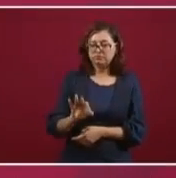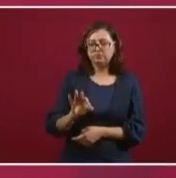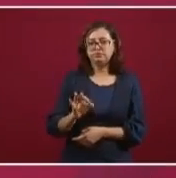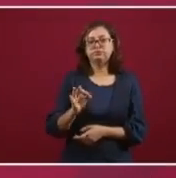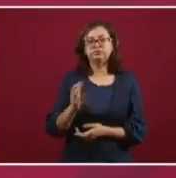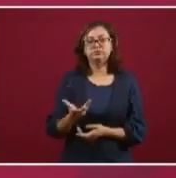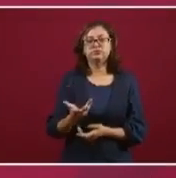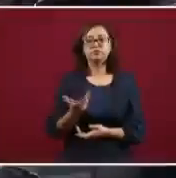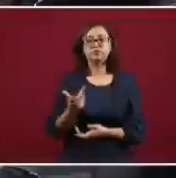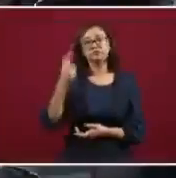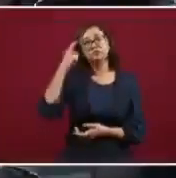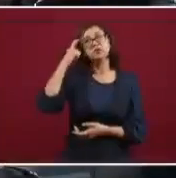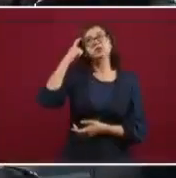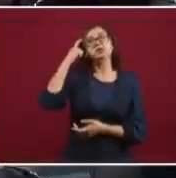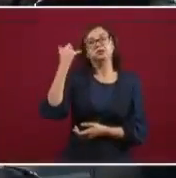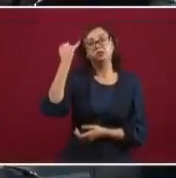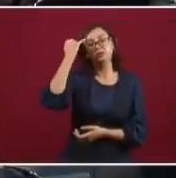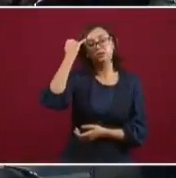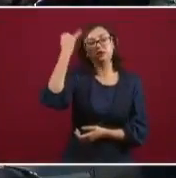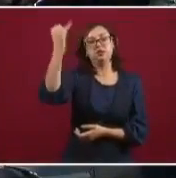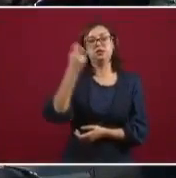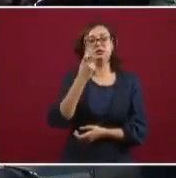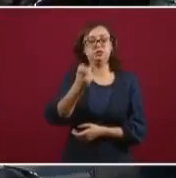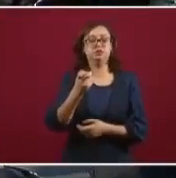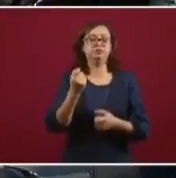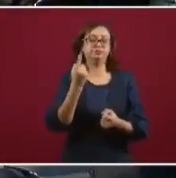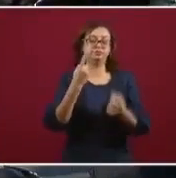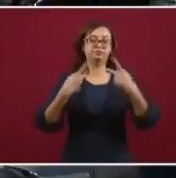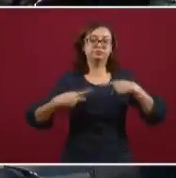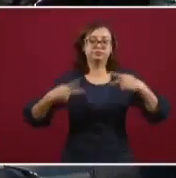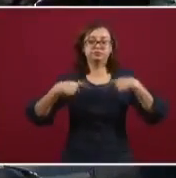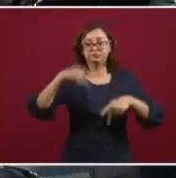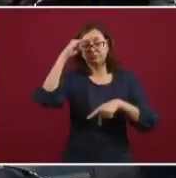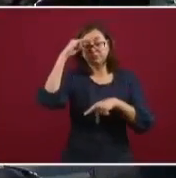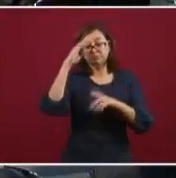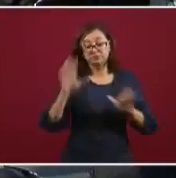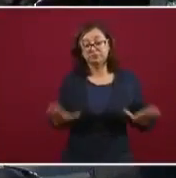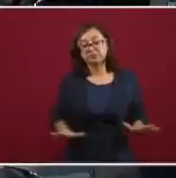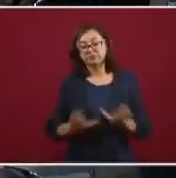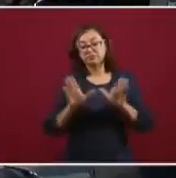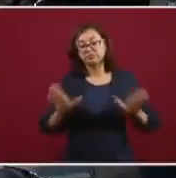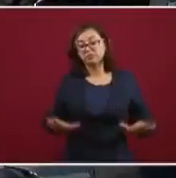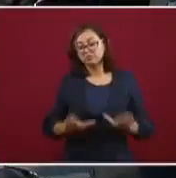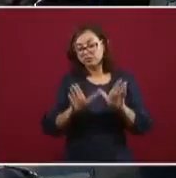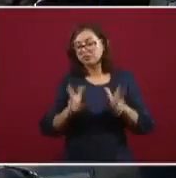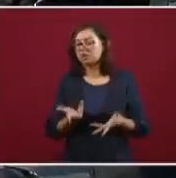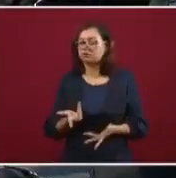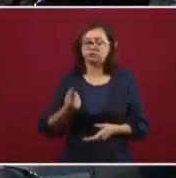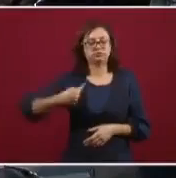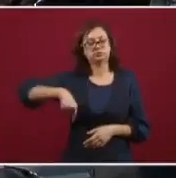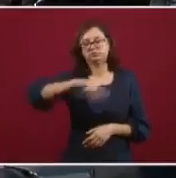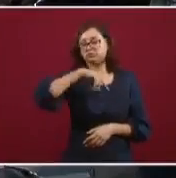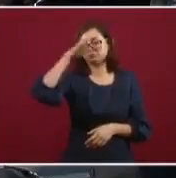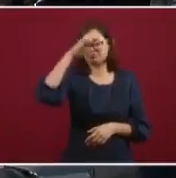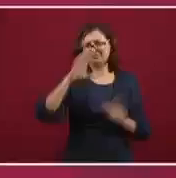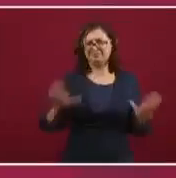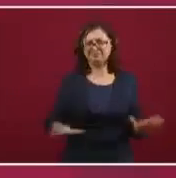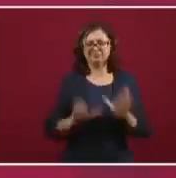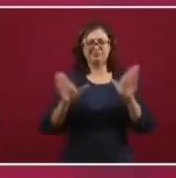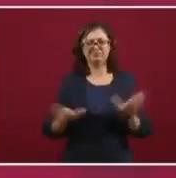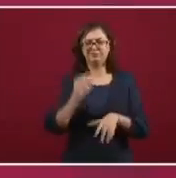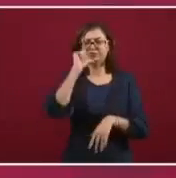como que esa es la lógica y por eso algunas personas hablan de eso en términos de incentivo. Para nosotros no es un incentivo precisamente porque